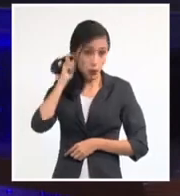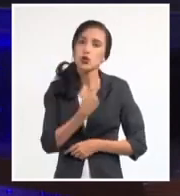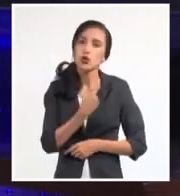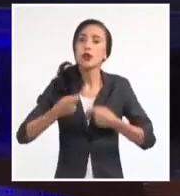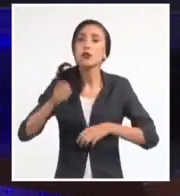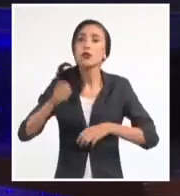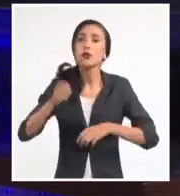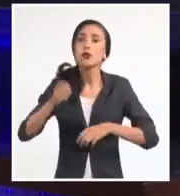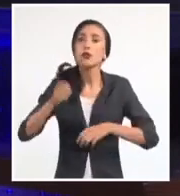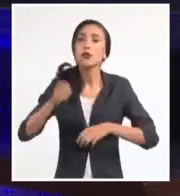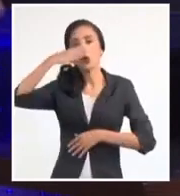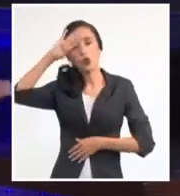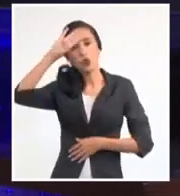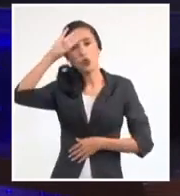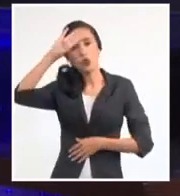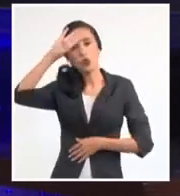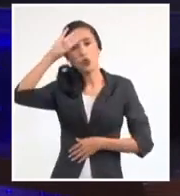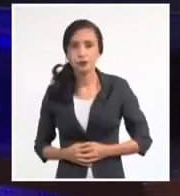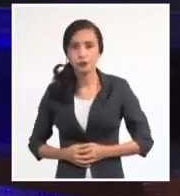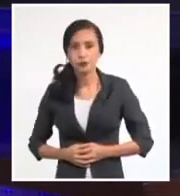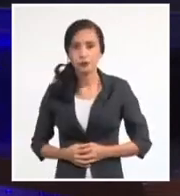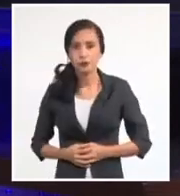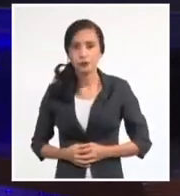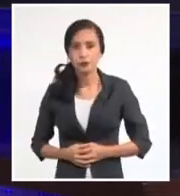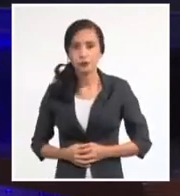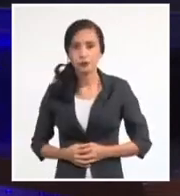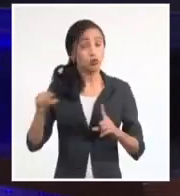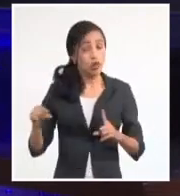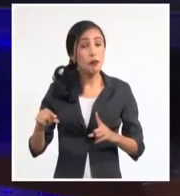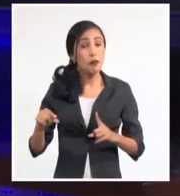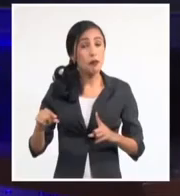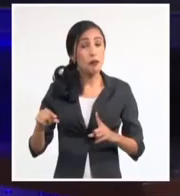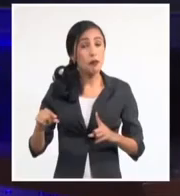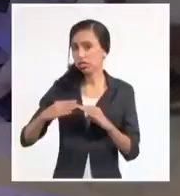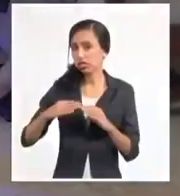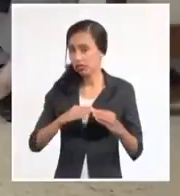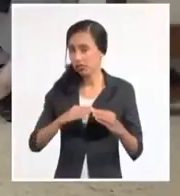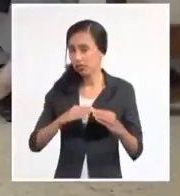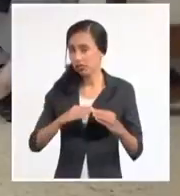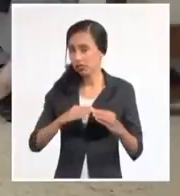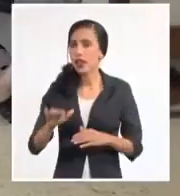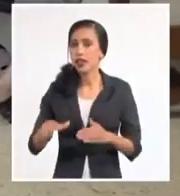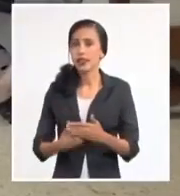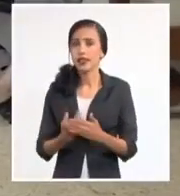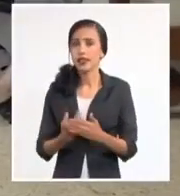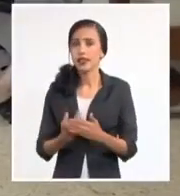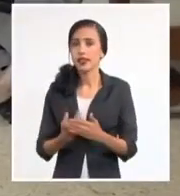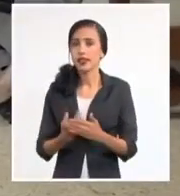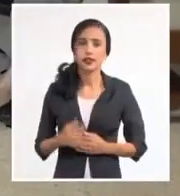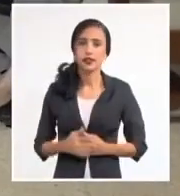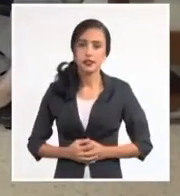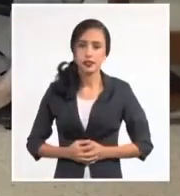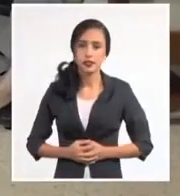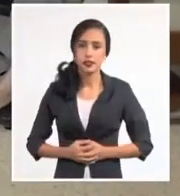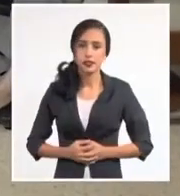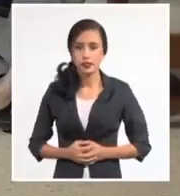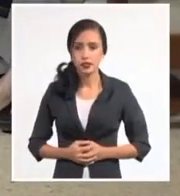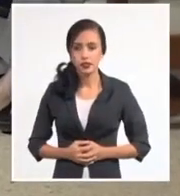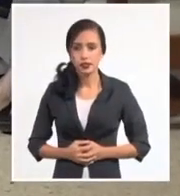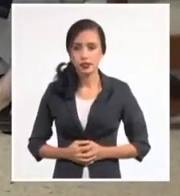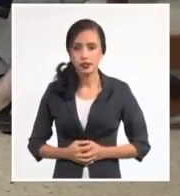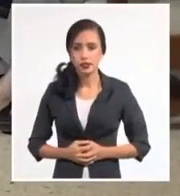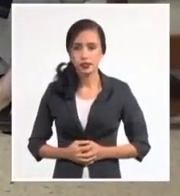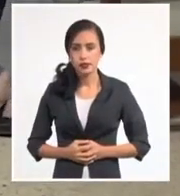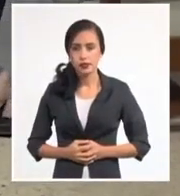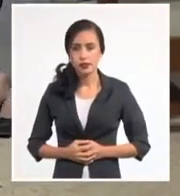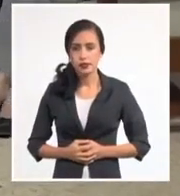defender nuestros argumentos, un tema ampliamente debatido también en la jornada de ayer. Alina. La viceministra de Relaciones Exteriores, Josefina Vidal,